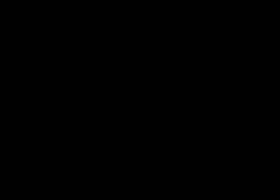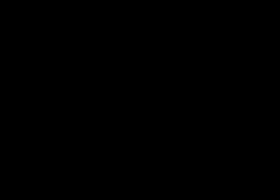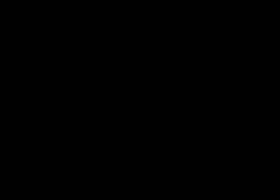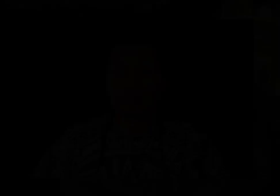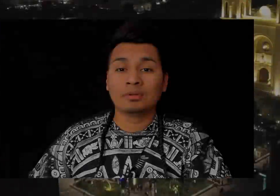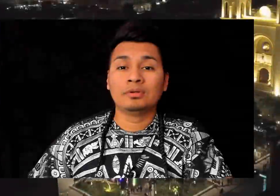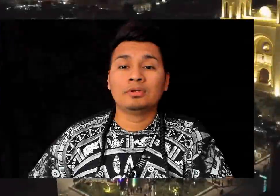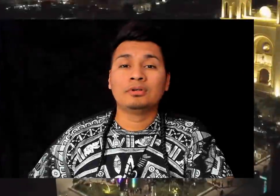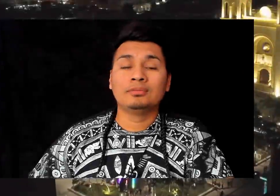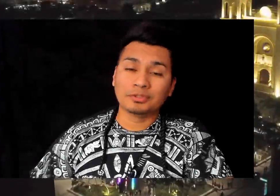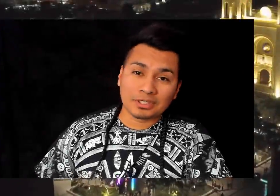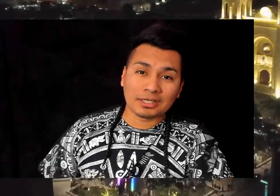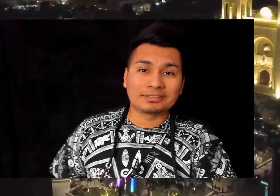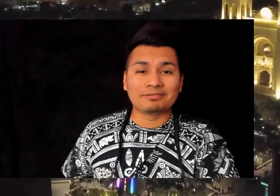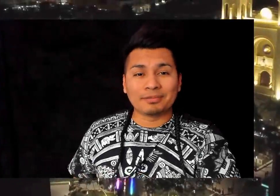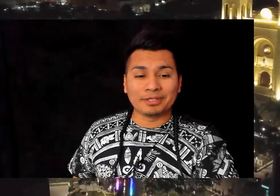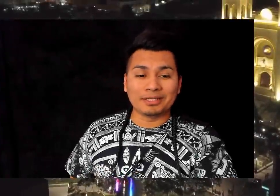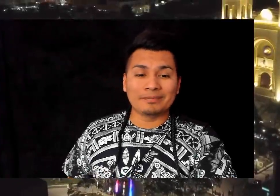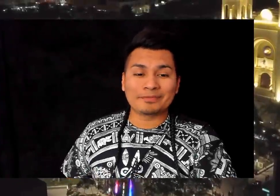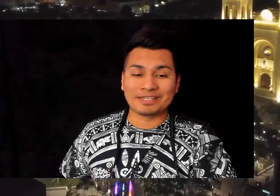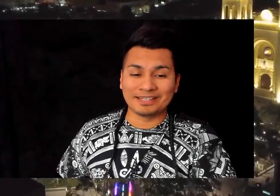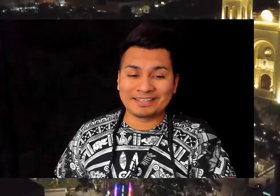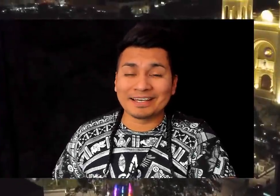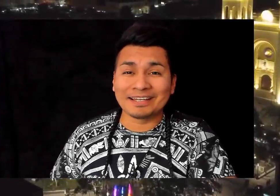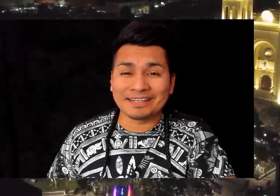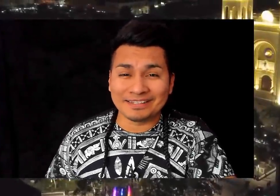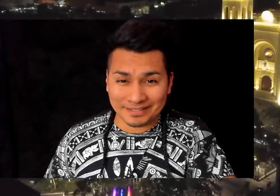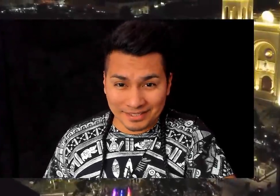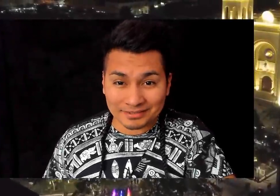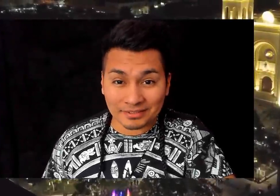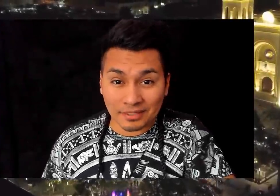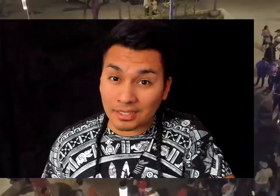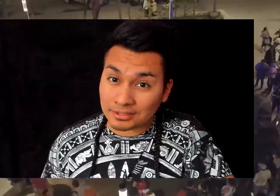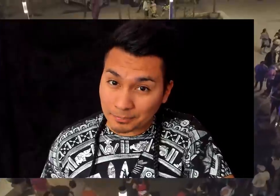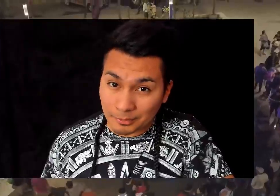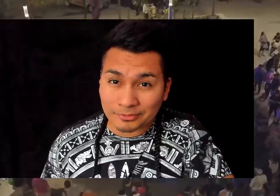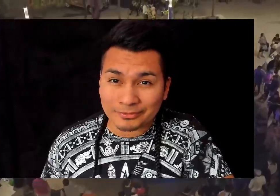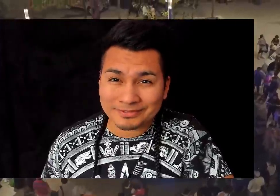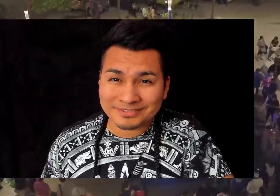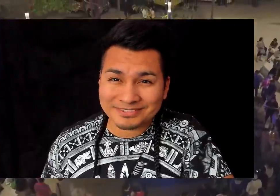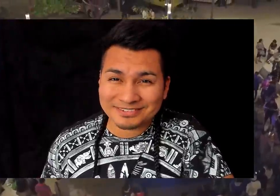Muchas gracias, familia. Se les quiere y de gratis. Hasta pronto.